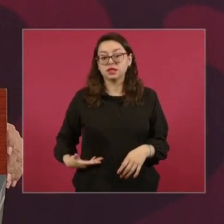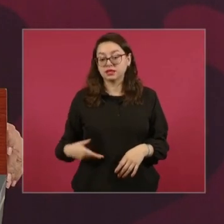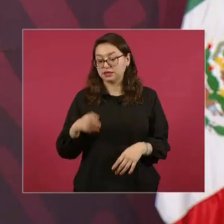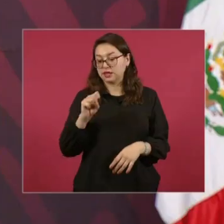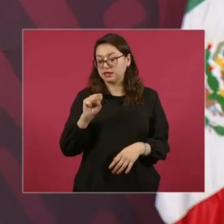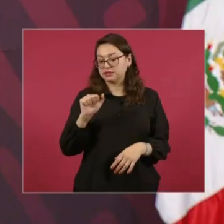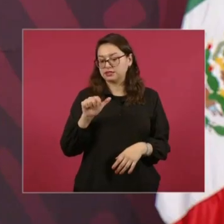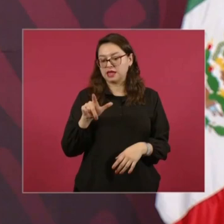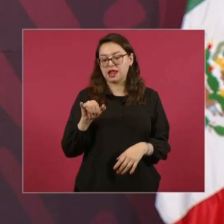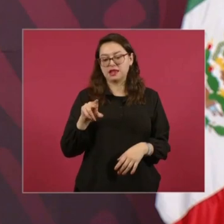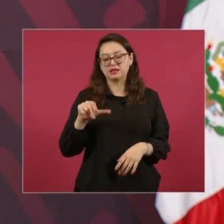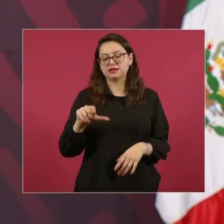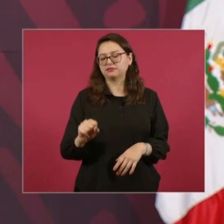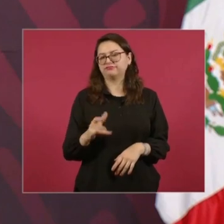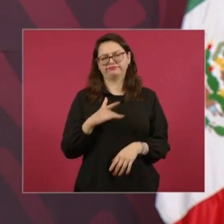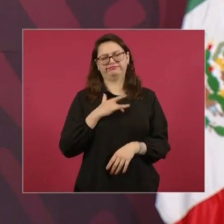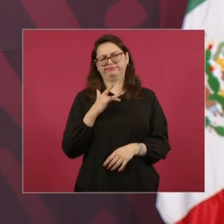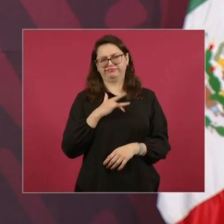y quitó